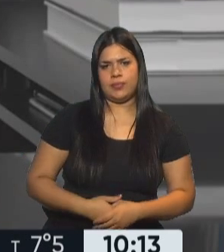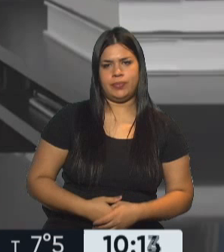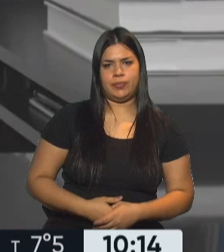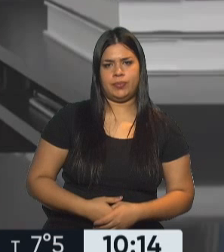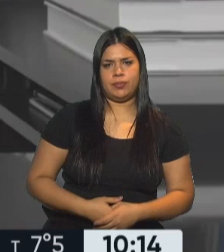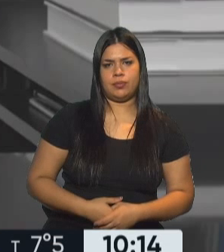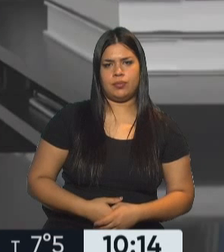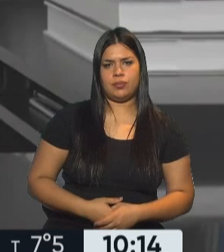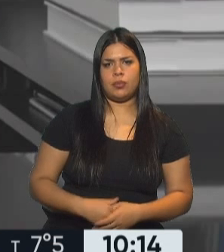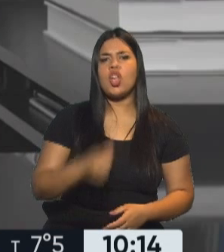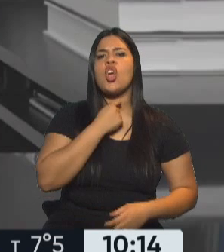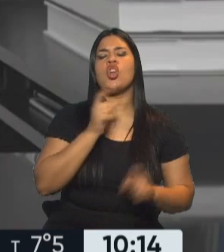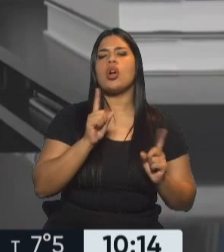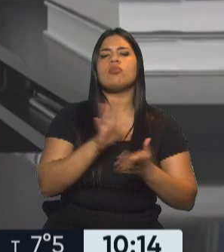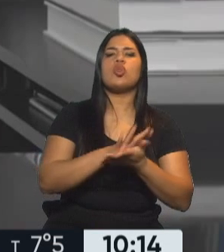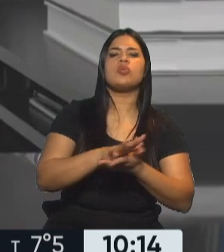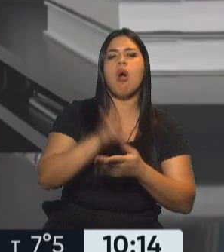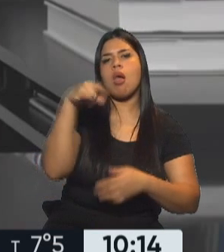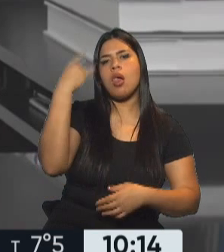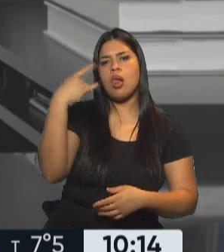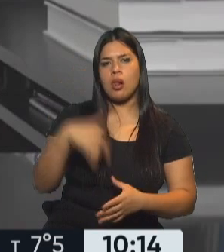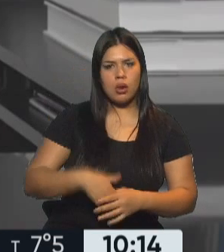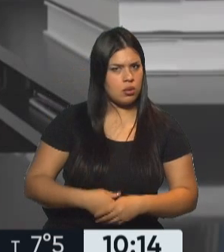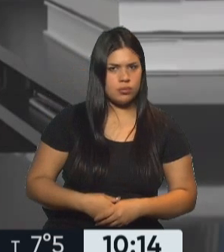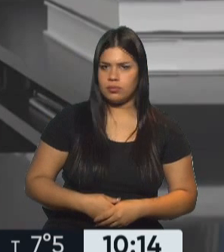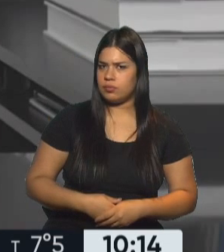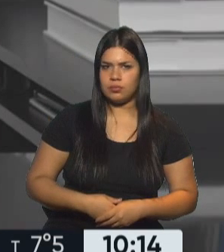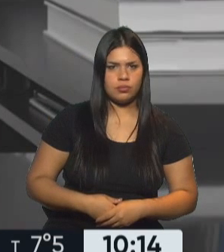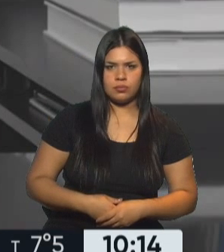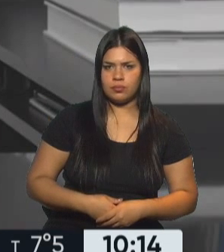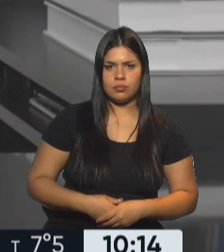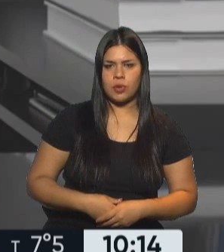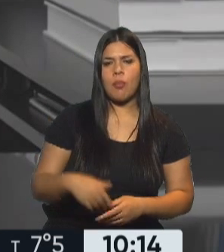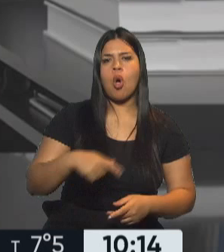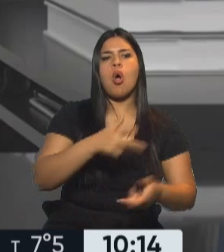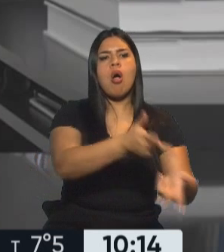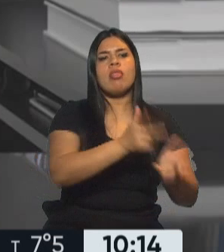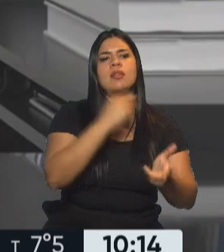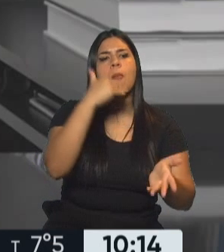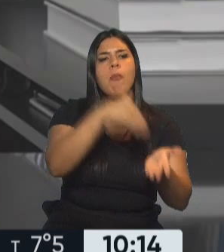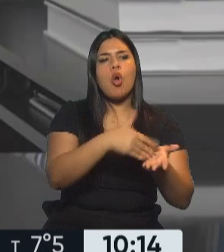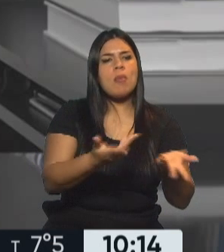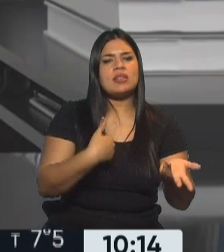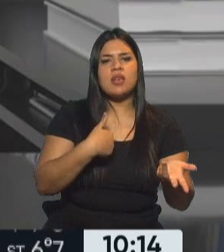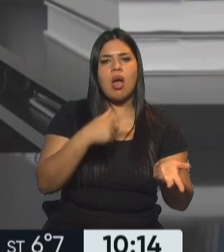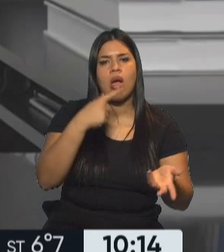No queremos soluciones artificiales ni promesas vanas que jamás se van a cumplir.